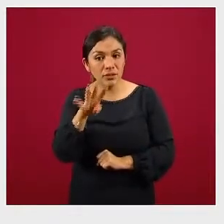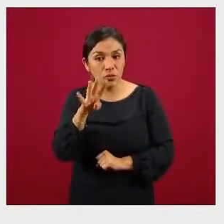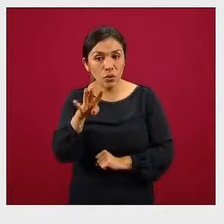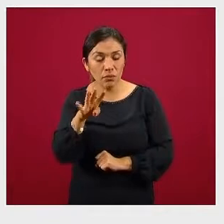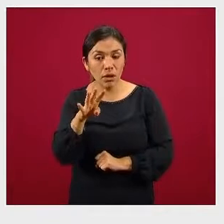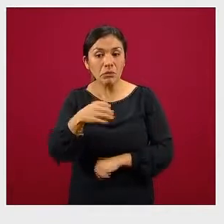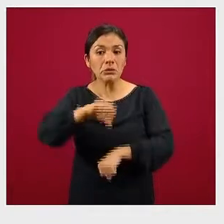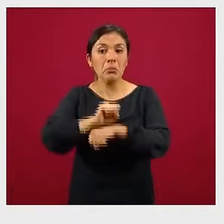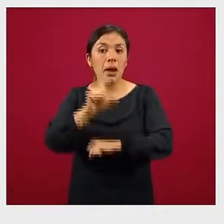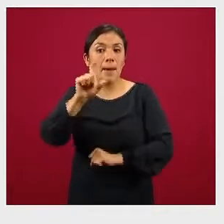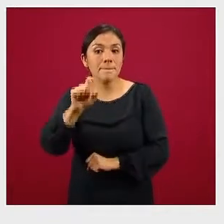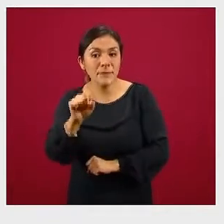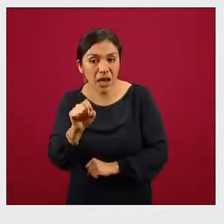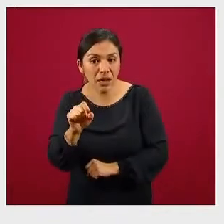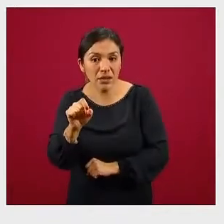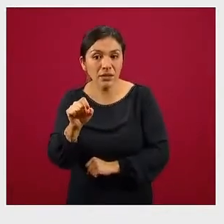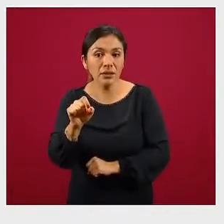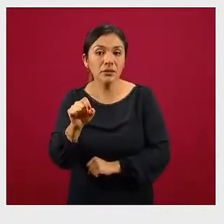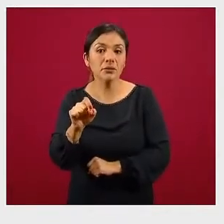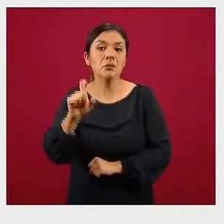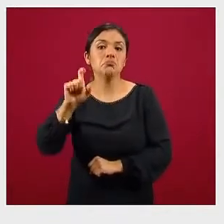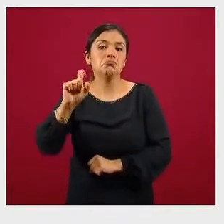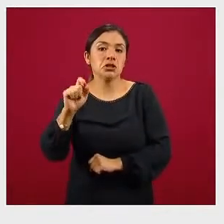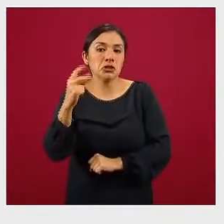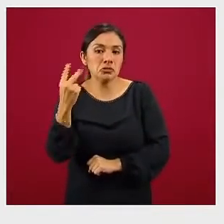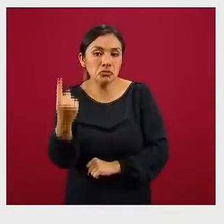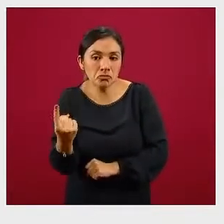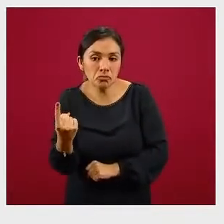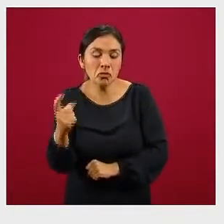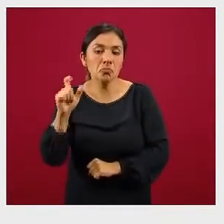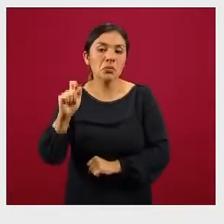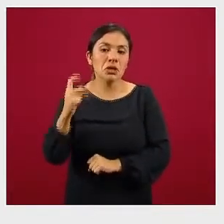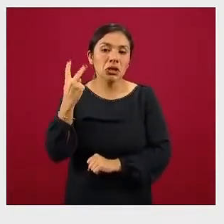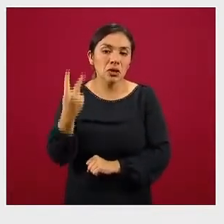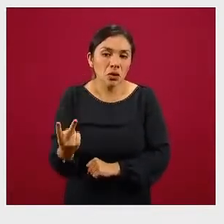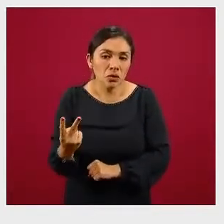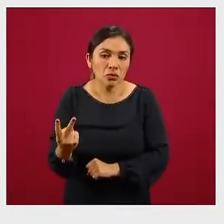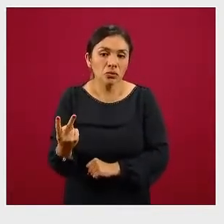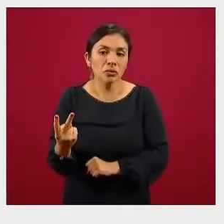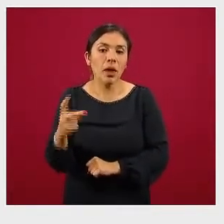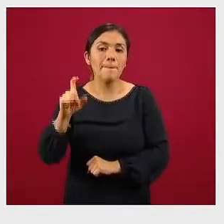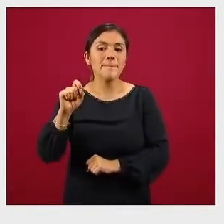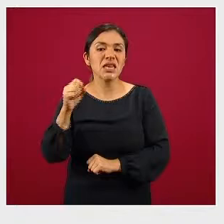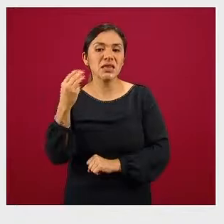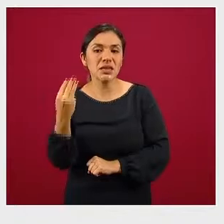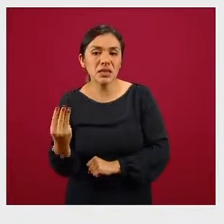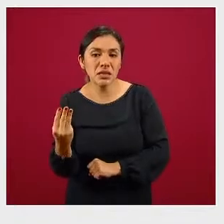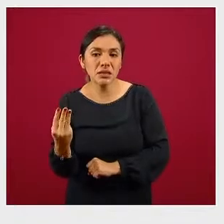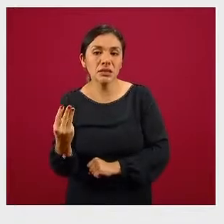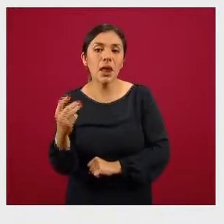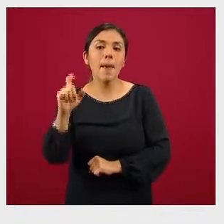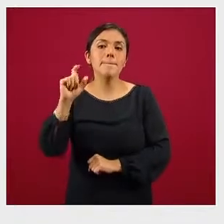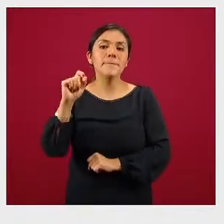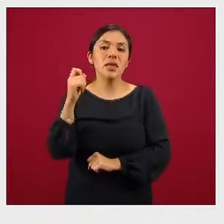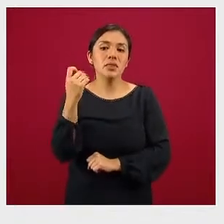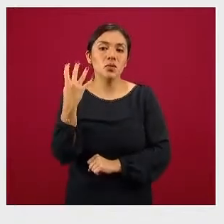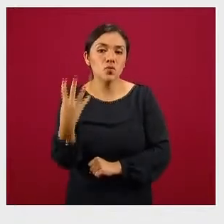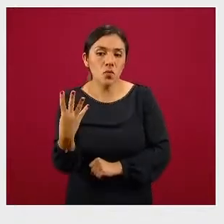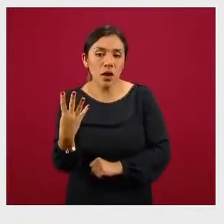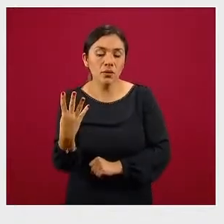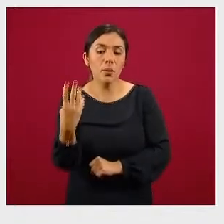19, 20, 21, 22, 23,